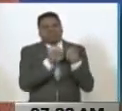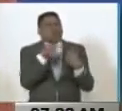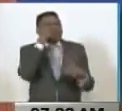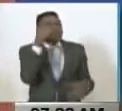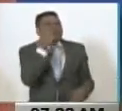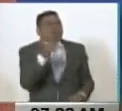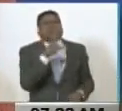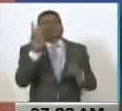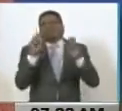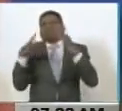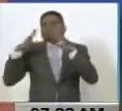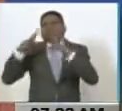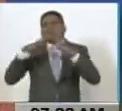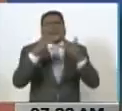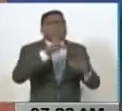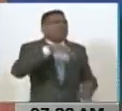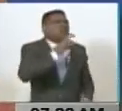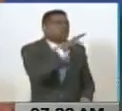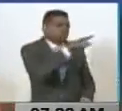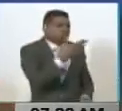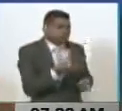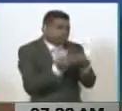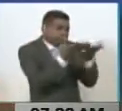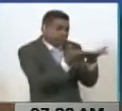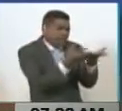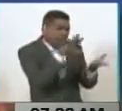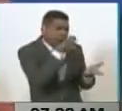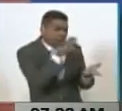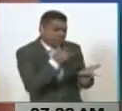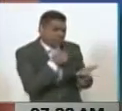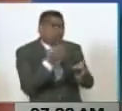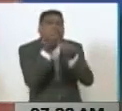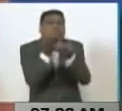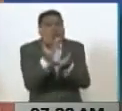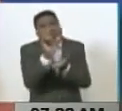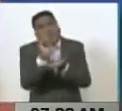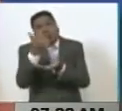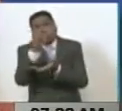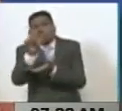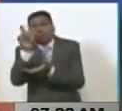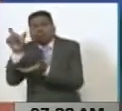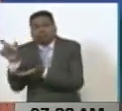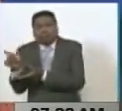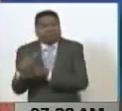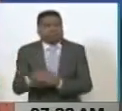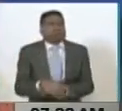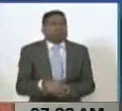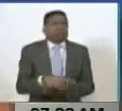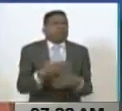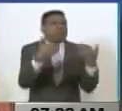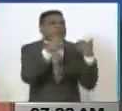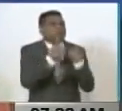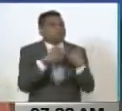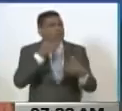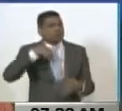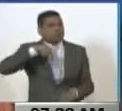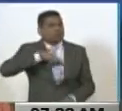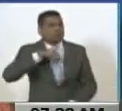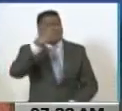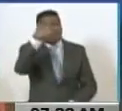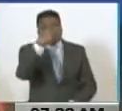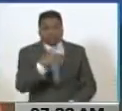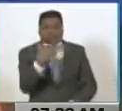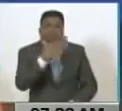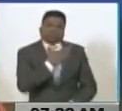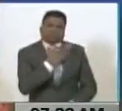un nuevo hogar igual o mejor que el que venía teniendo el animal, porque además ellos se lo merecen y es responsabilidad de nosotros las personas,